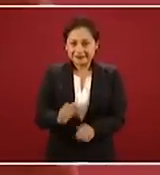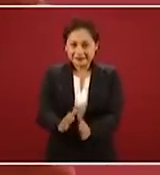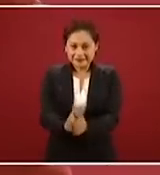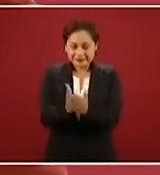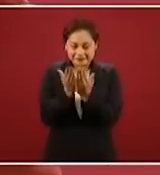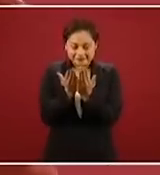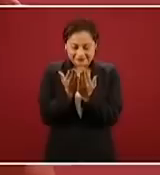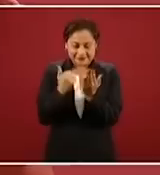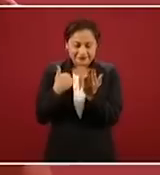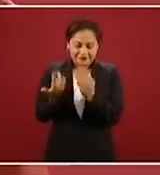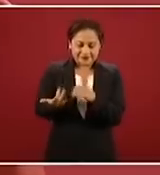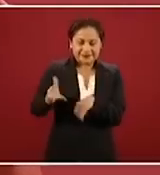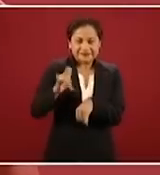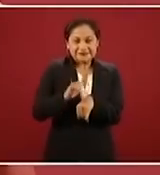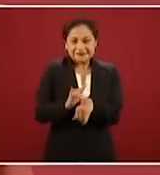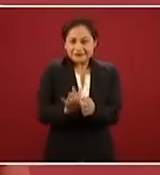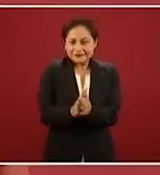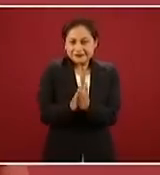de sus páginas.